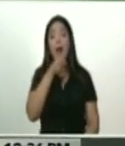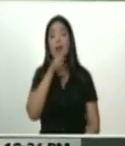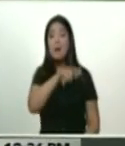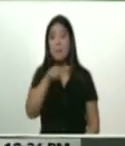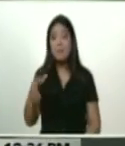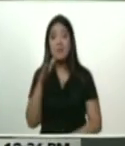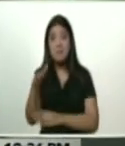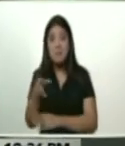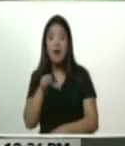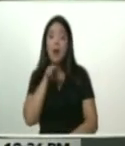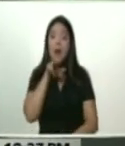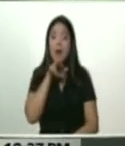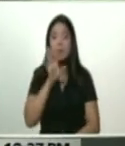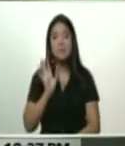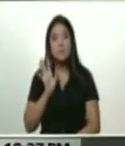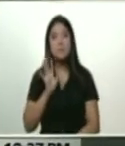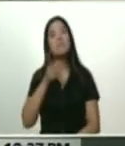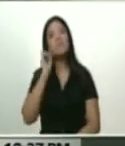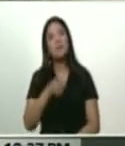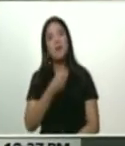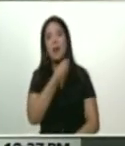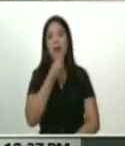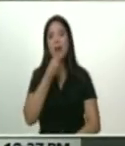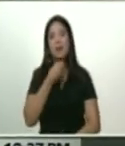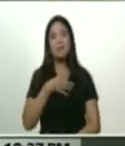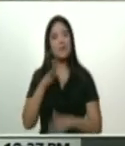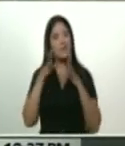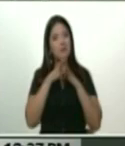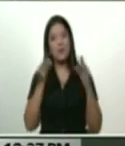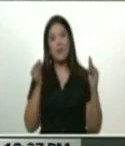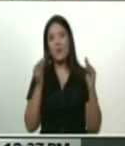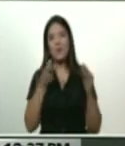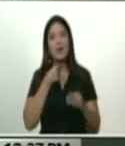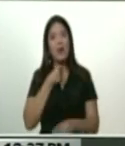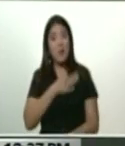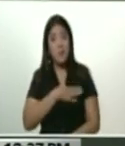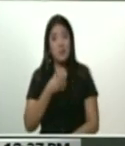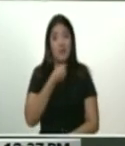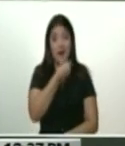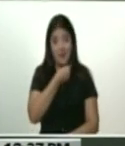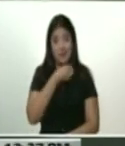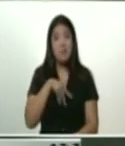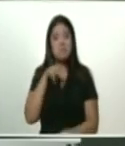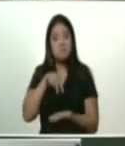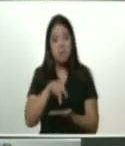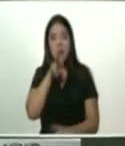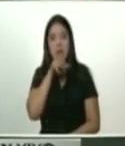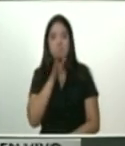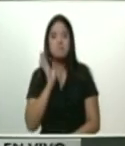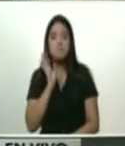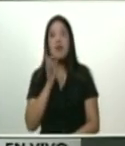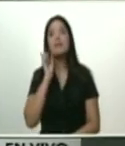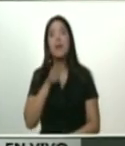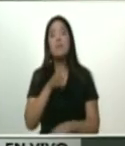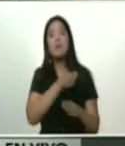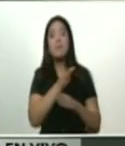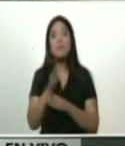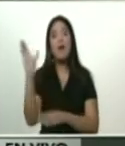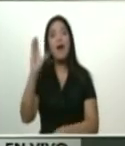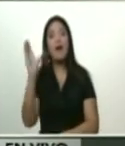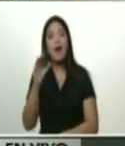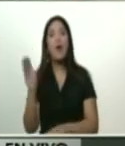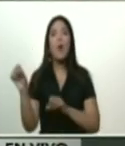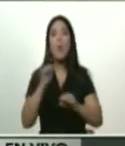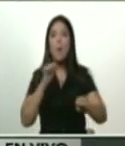allí y también canalice su vena artística, su vena musical. Y también tendremos Muévete Caracas y